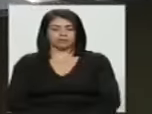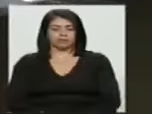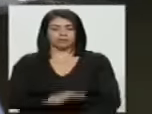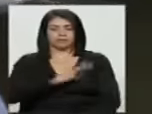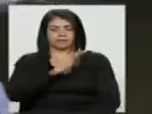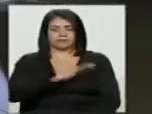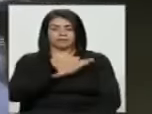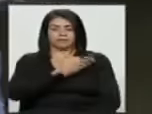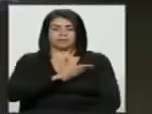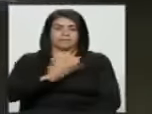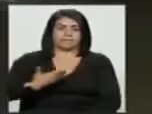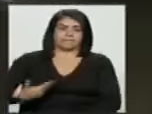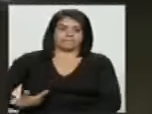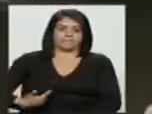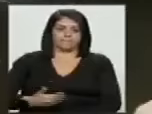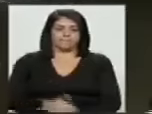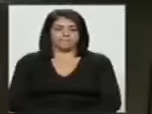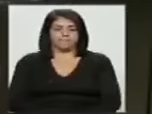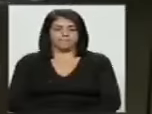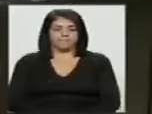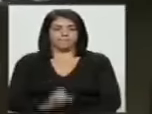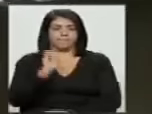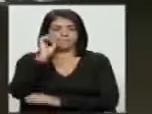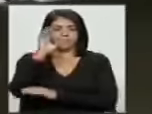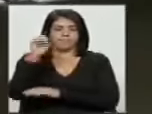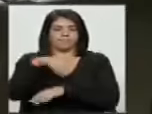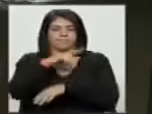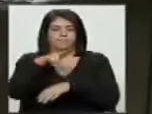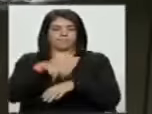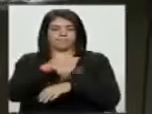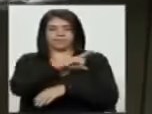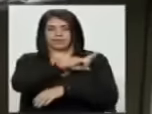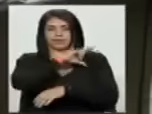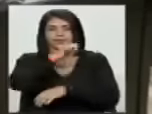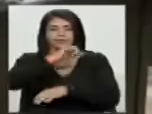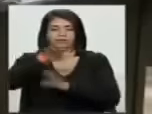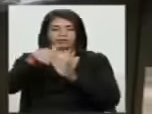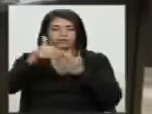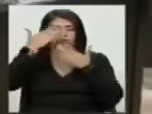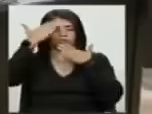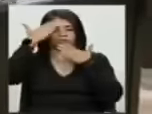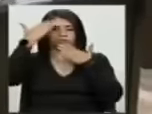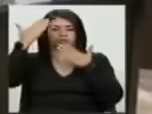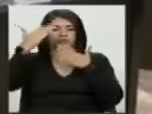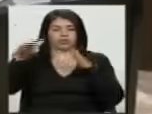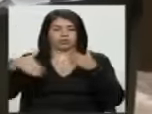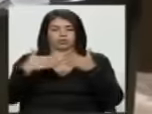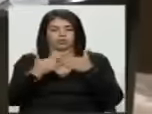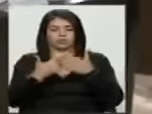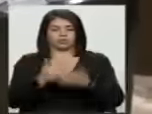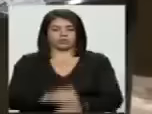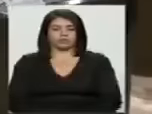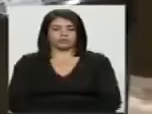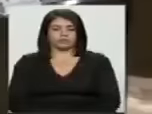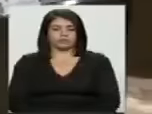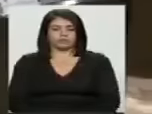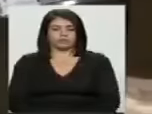señor presidente de la Asamblea Nacional, Junta Directiva. Saludos a todas y a todos.